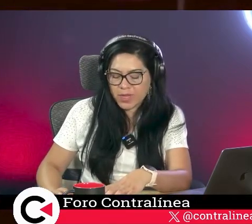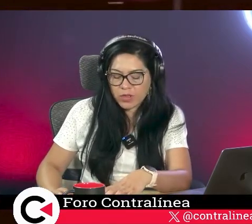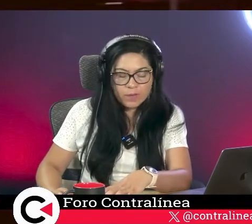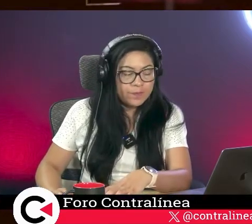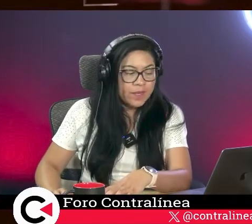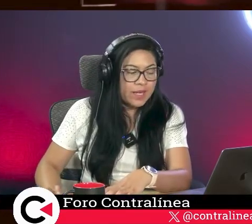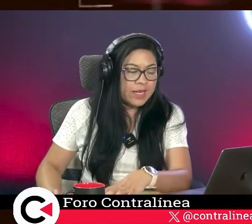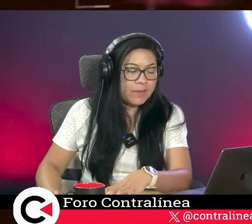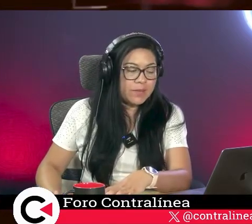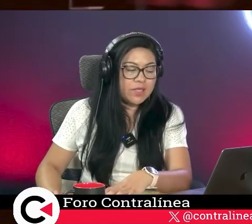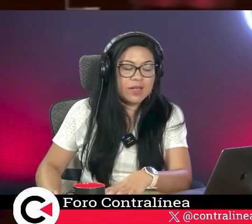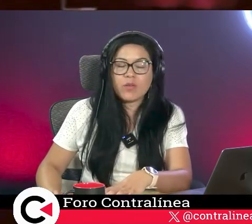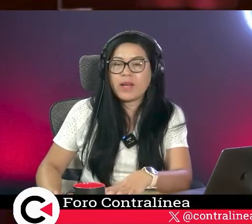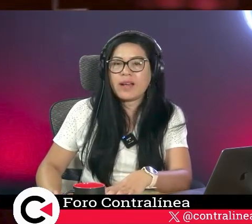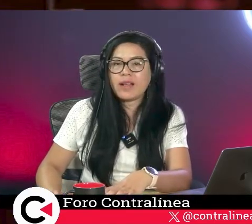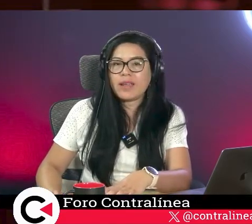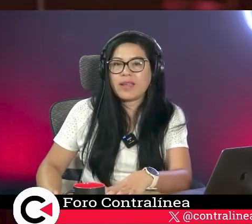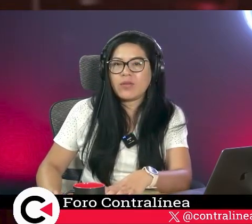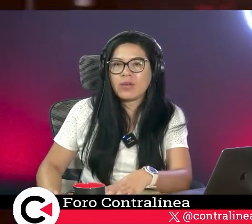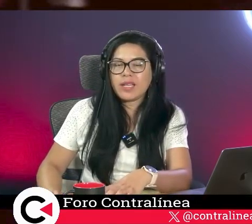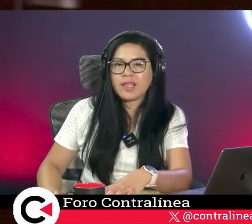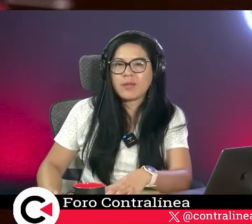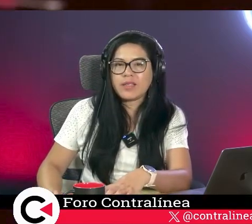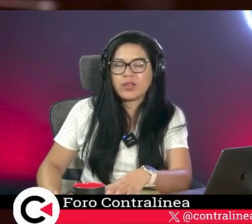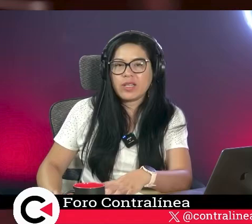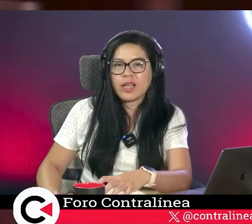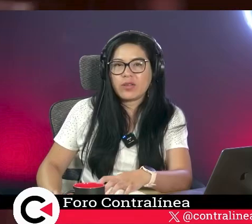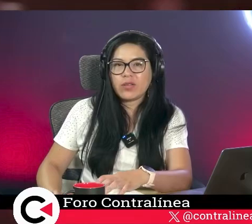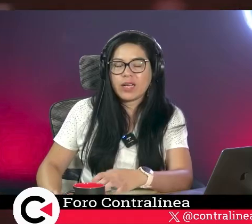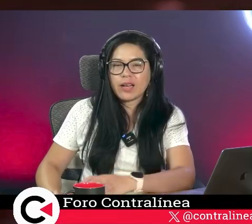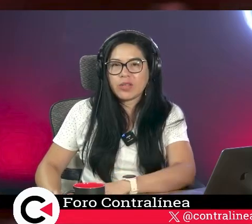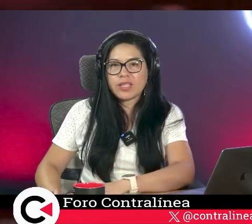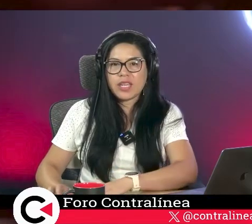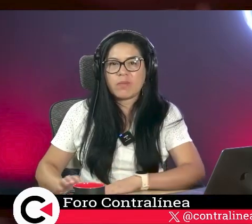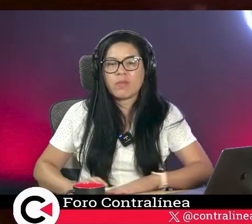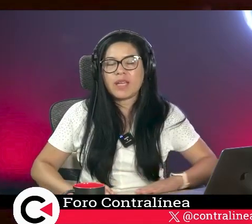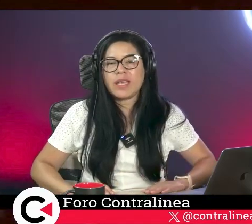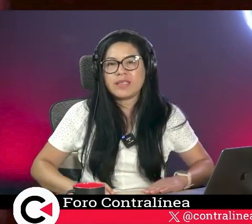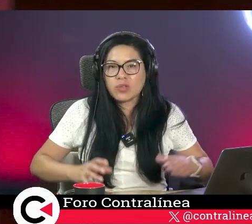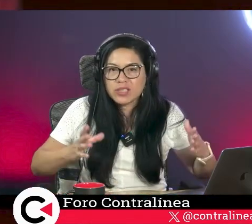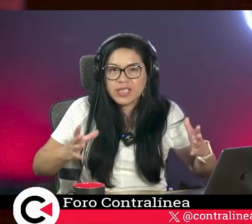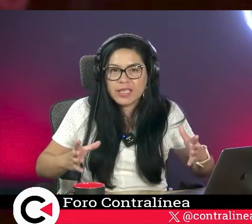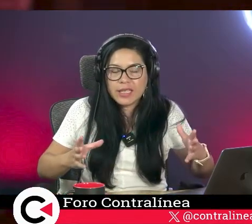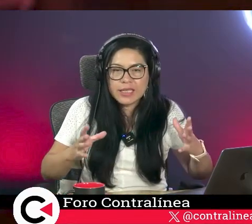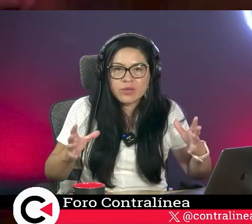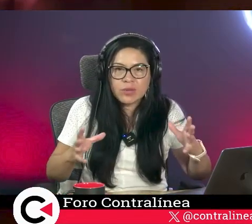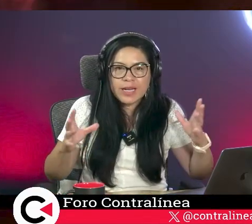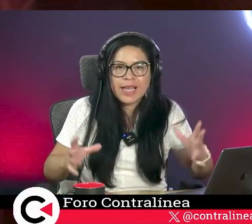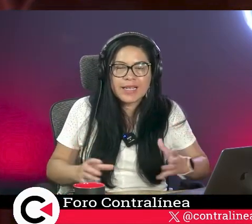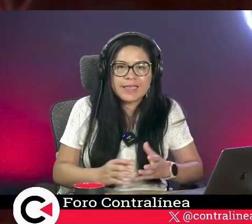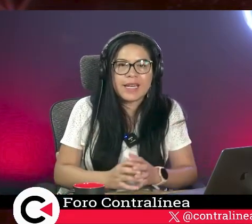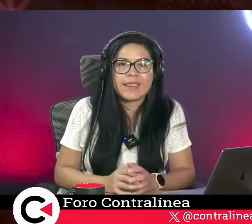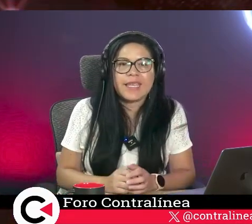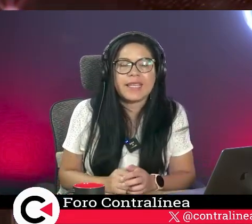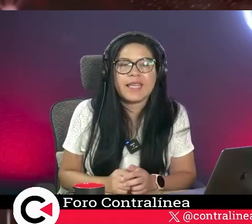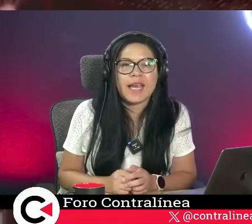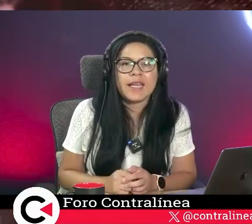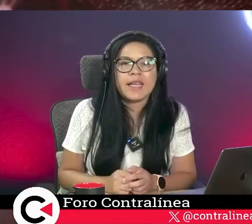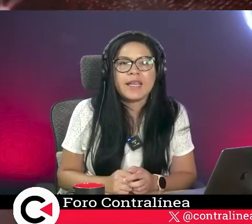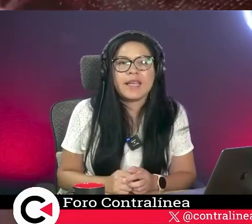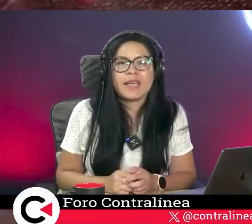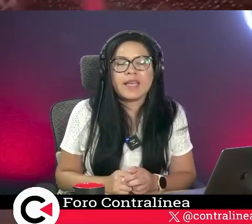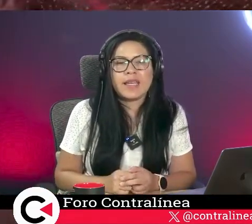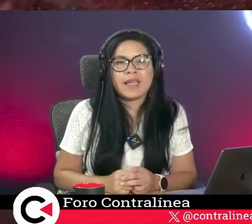un momento. Y vamos a recuperar una intervención de la doctora Claudia Sheinbaum, que esto sí es una clara